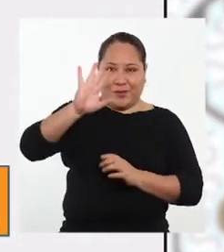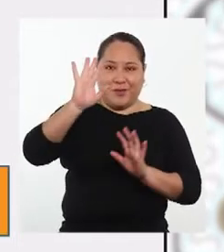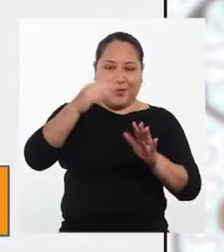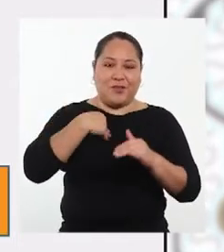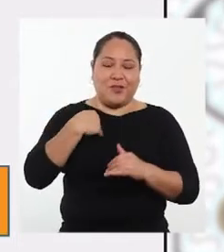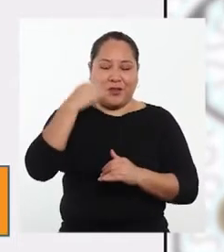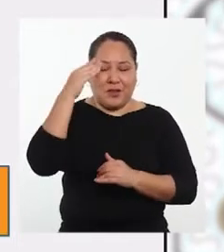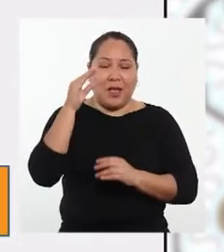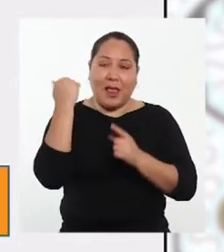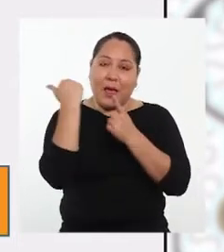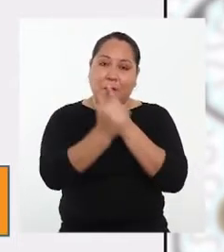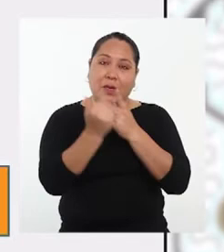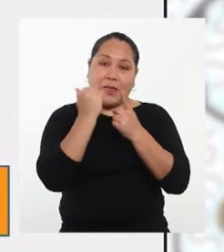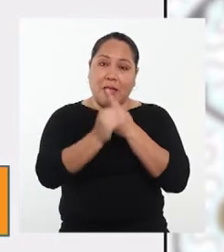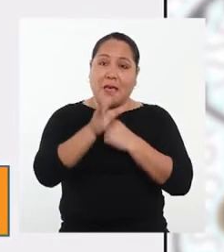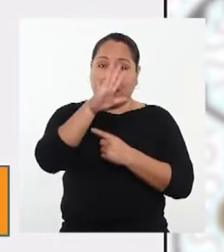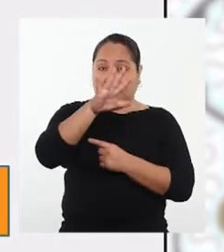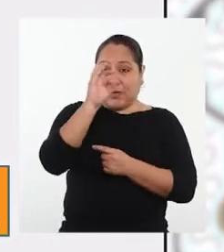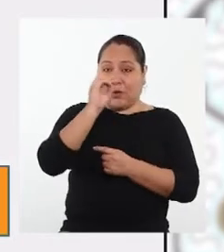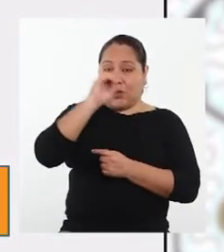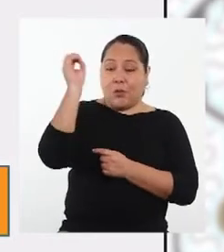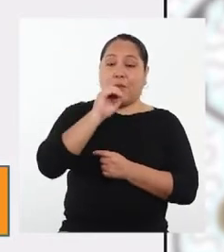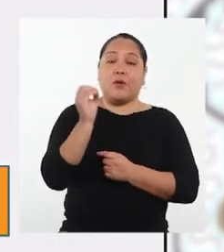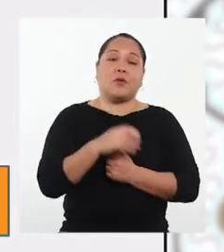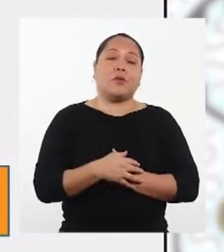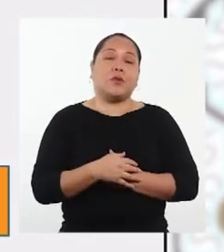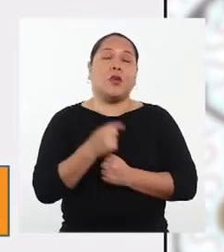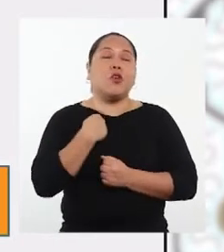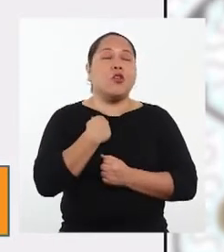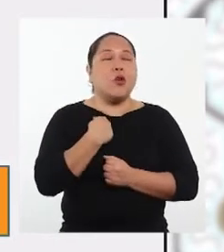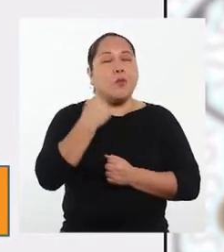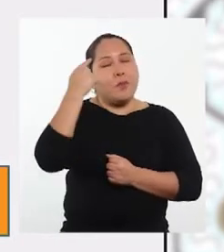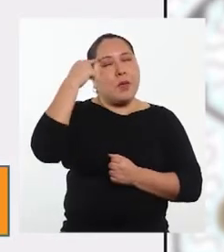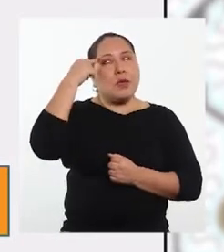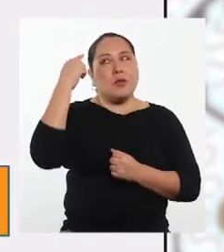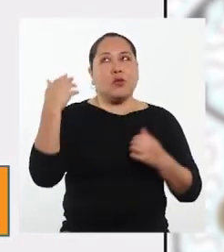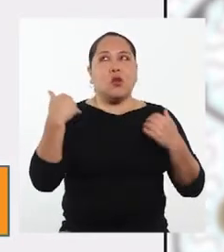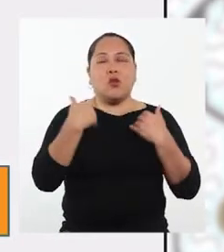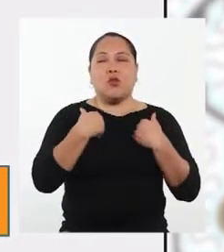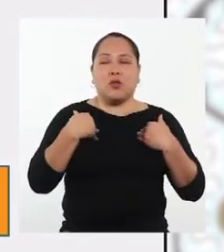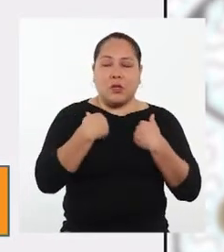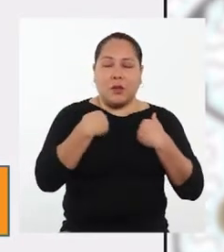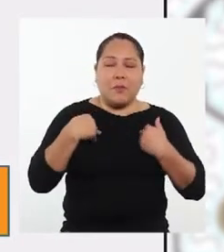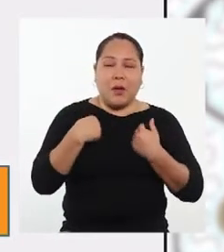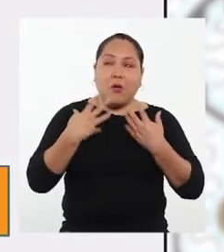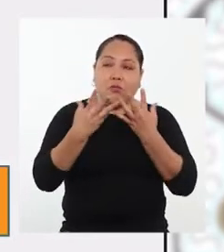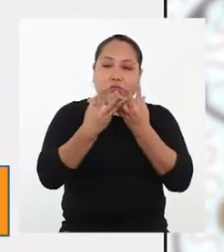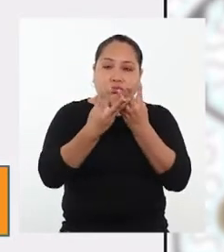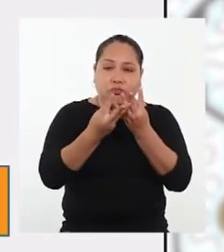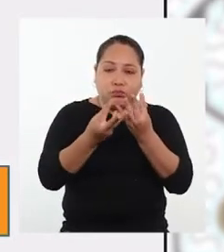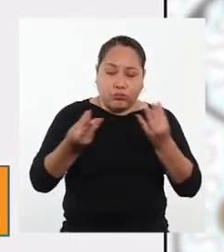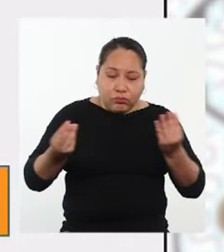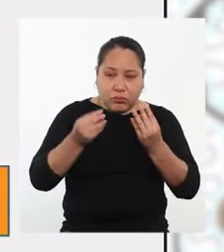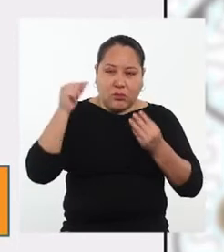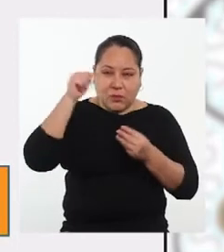Yo sé, como la mitad es el 50%, los insectos que han disminuido en población